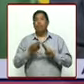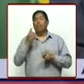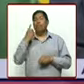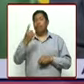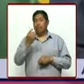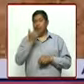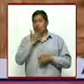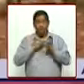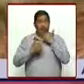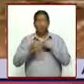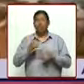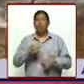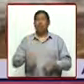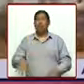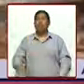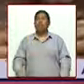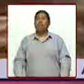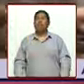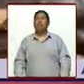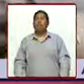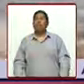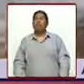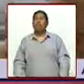del presente artículo.